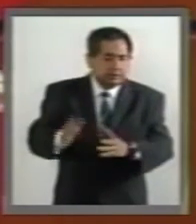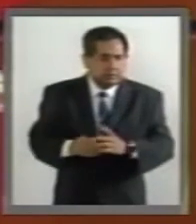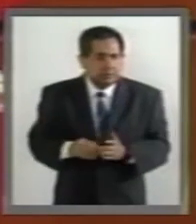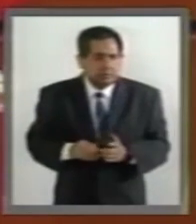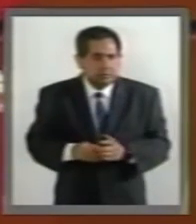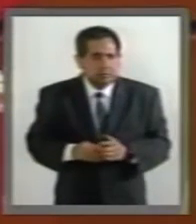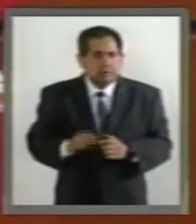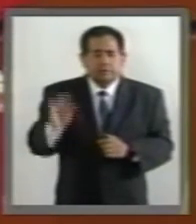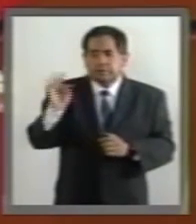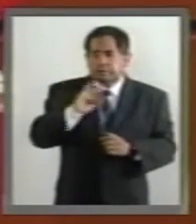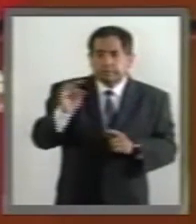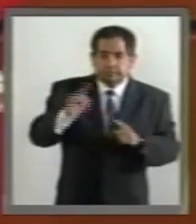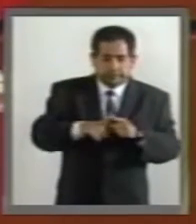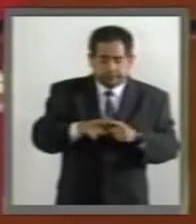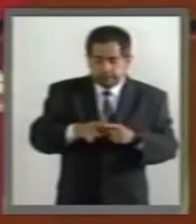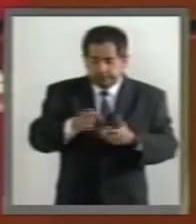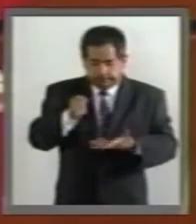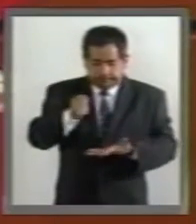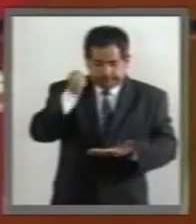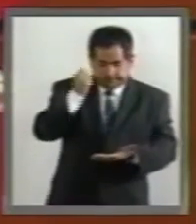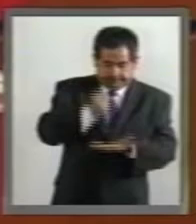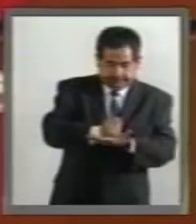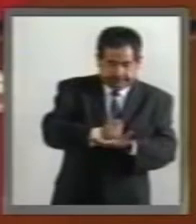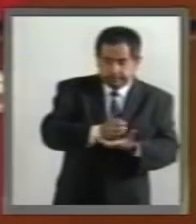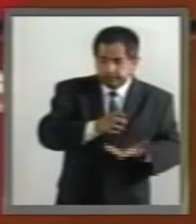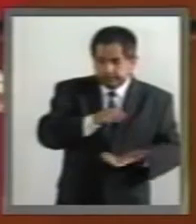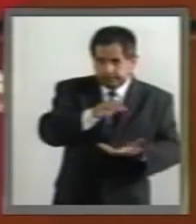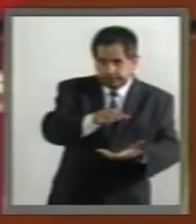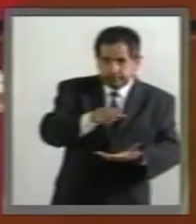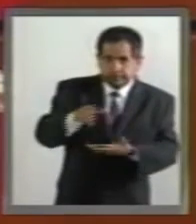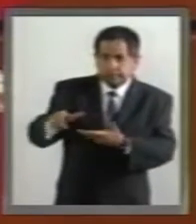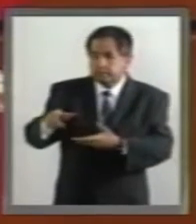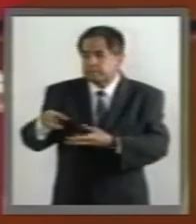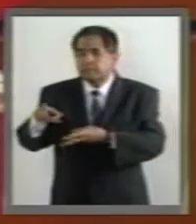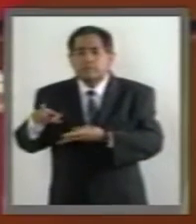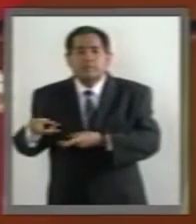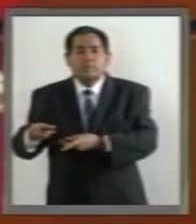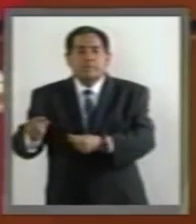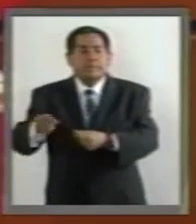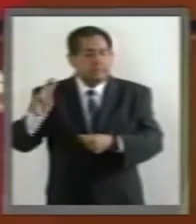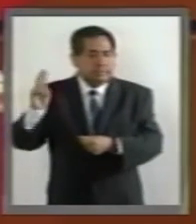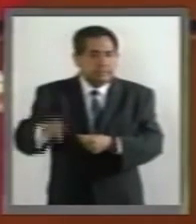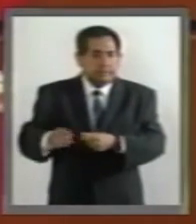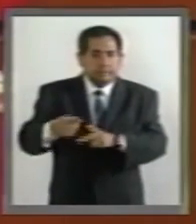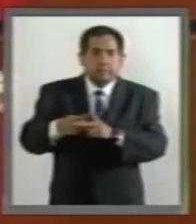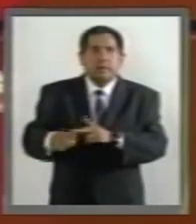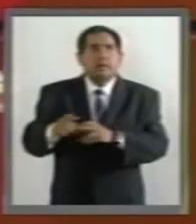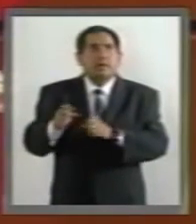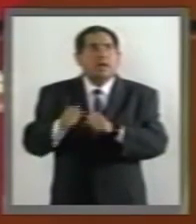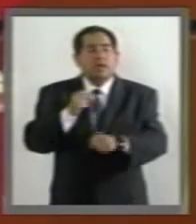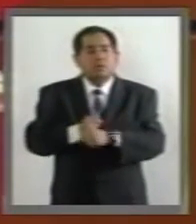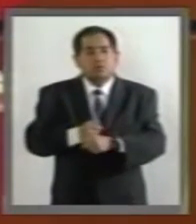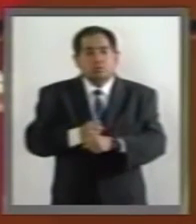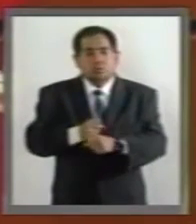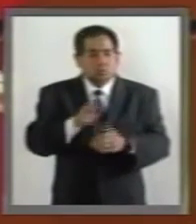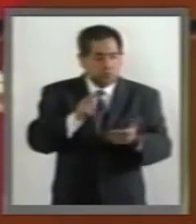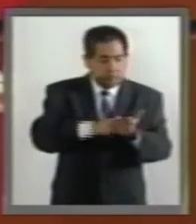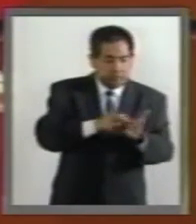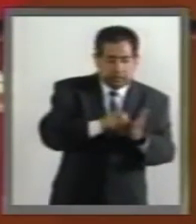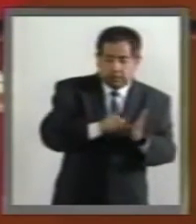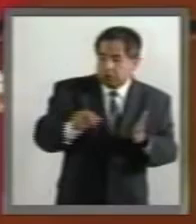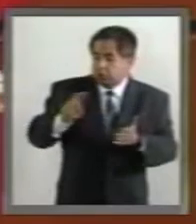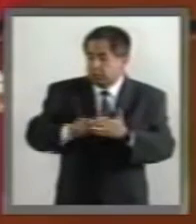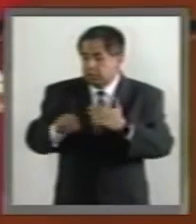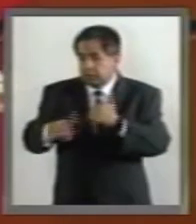las diferencias entre presupuestos aprobados y cuentas públicas a partir del 2000 y hasta el